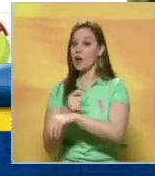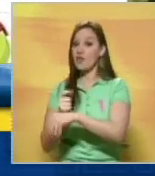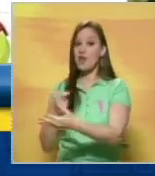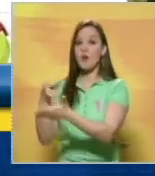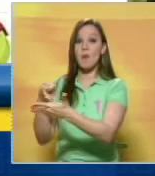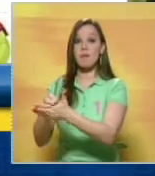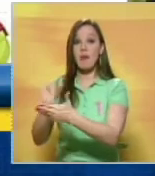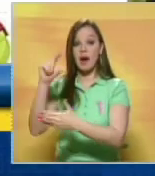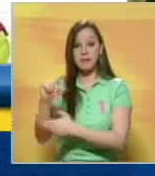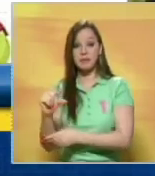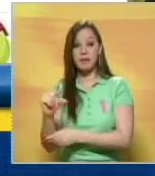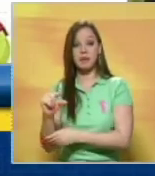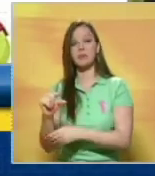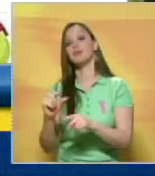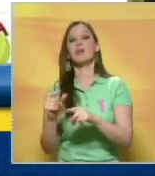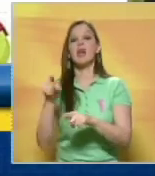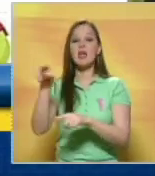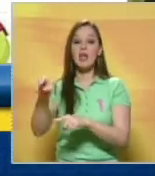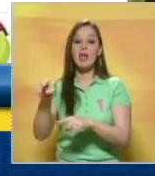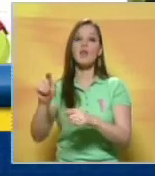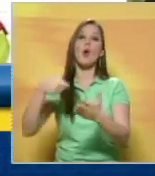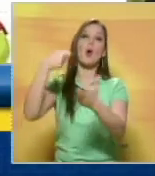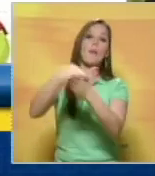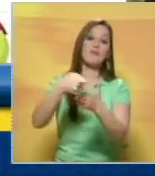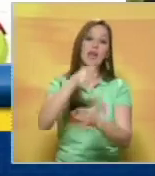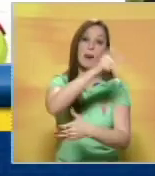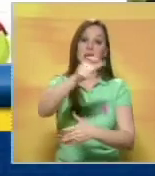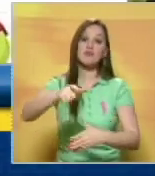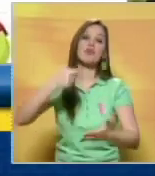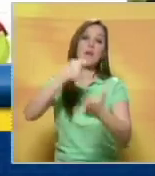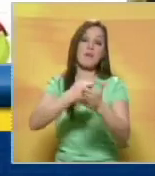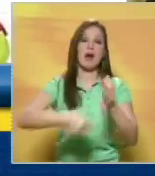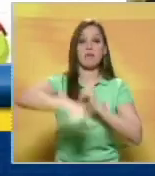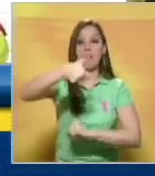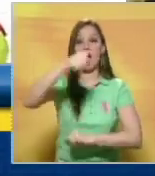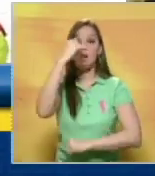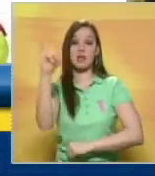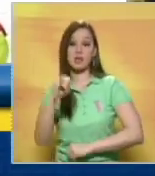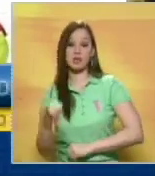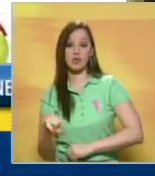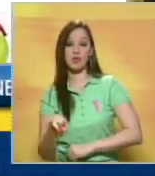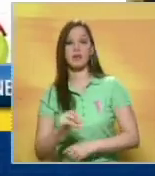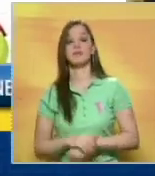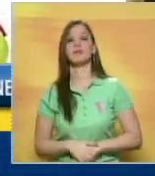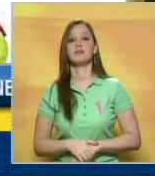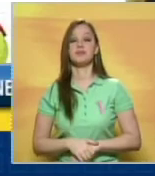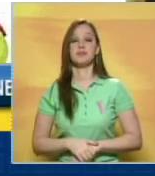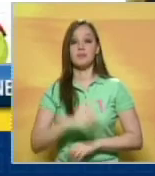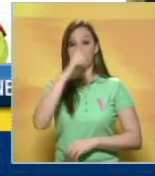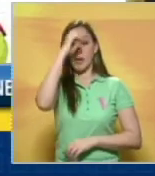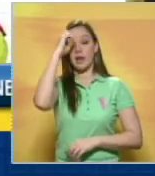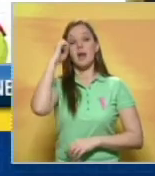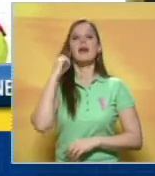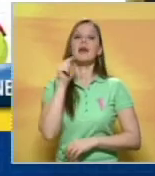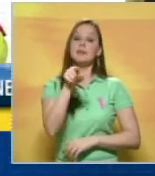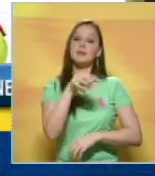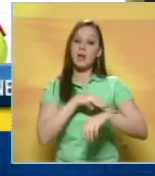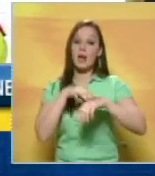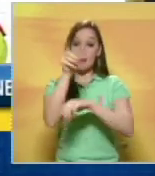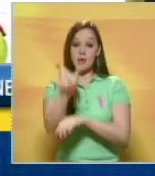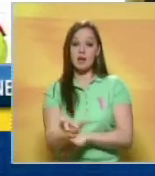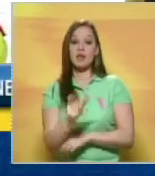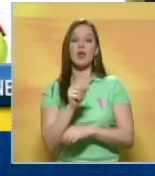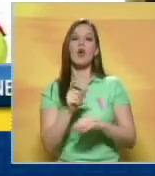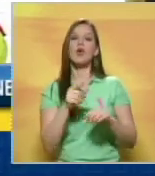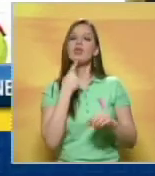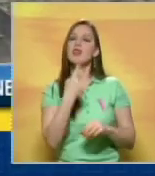más lejos esté del límite, mucho menor será el subsidio que el Estado está dispuesto a dar. El ministro Jesse Chacón informó que con el plan Banda